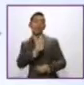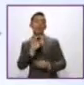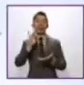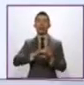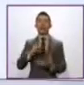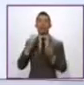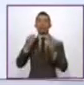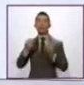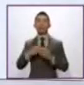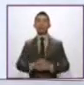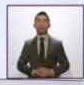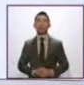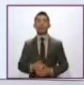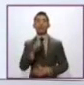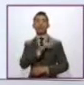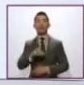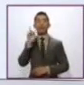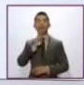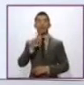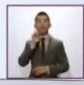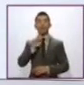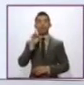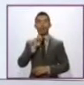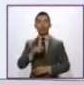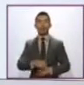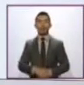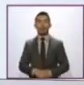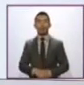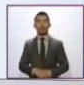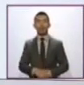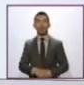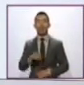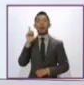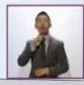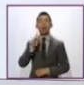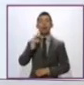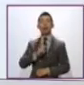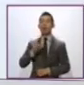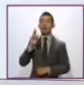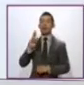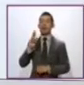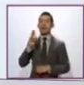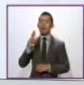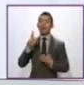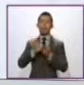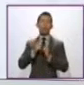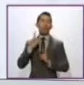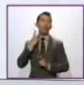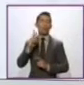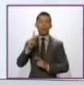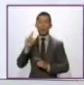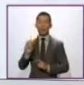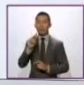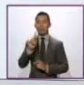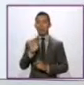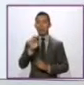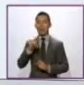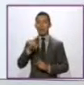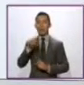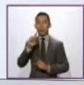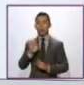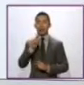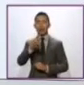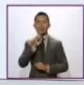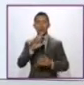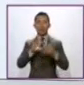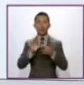Muchísimas gracias. Gracias, candidata. La candidata Penélope Ramírez, también del Partido del Trabajo, ella solicitó uso de